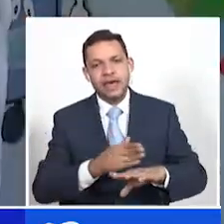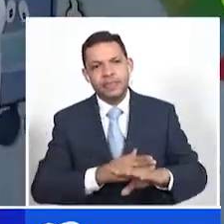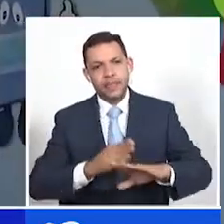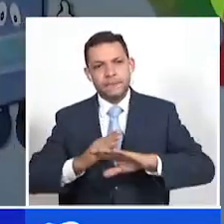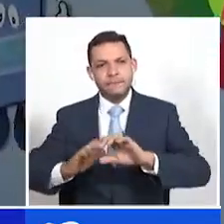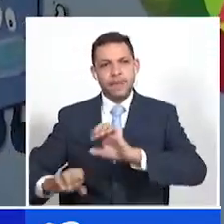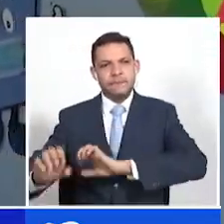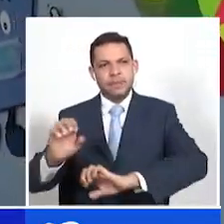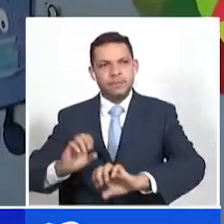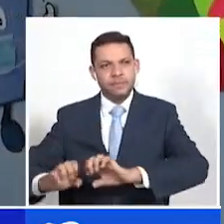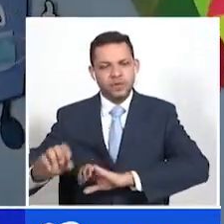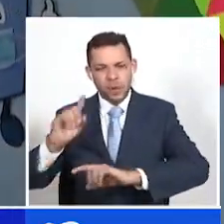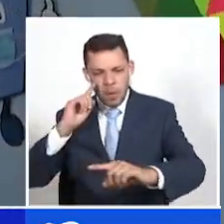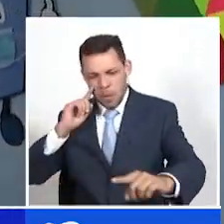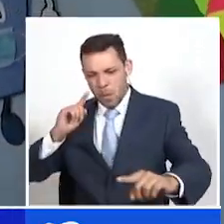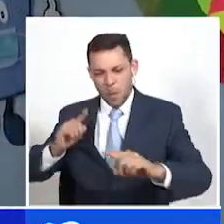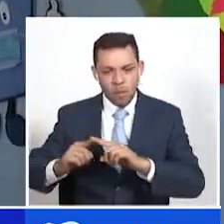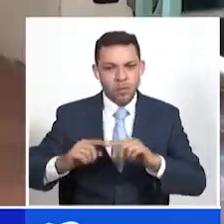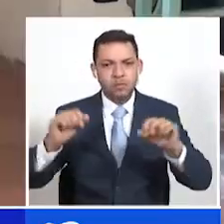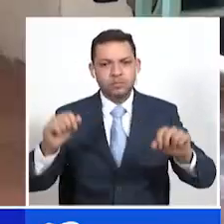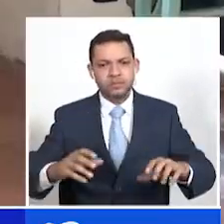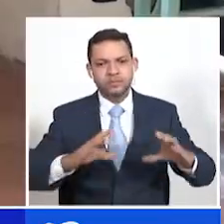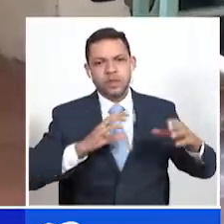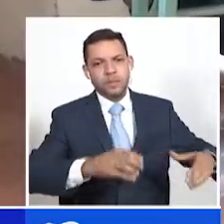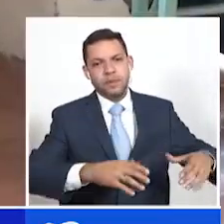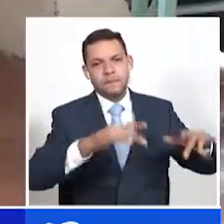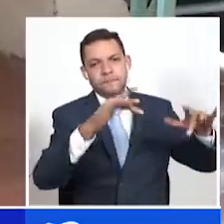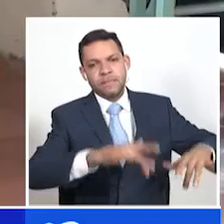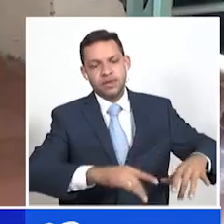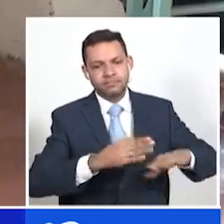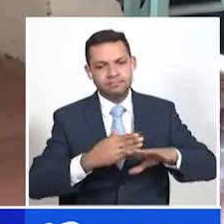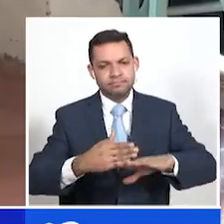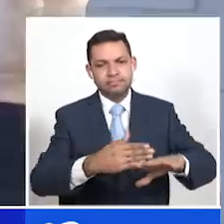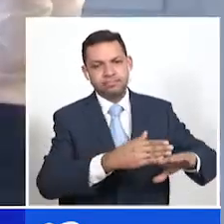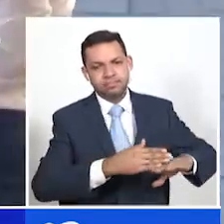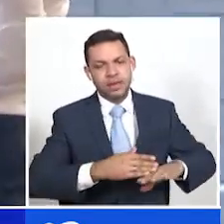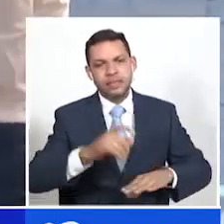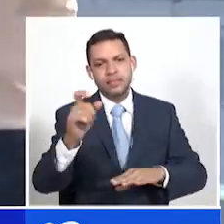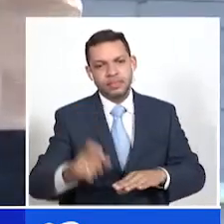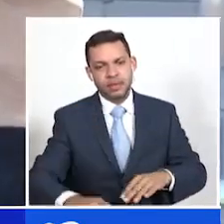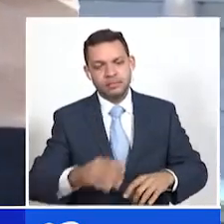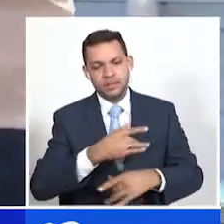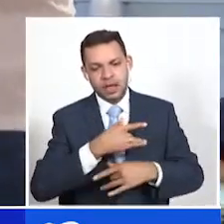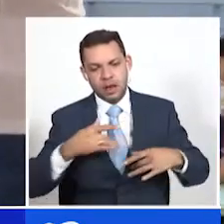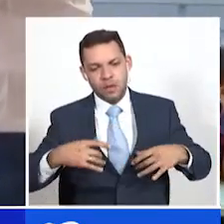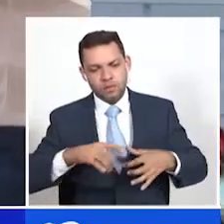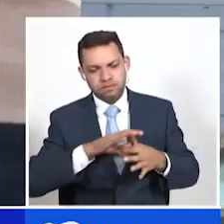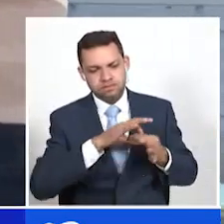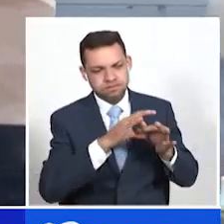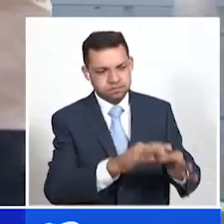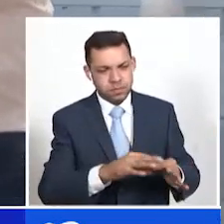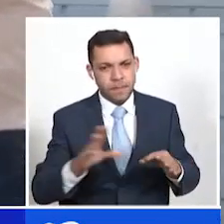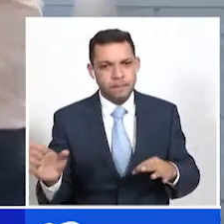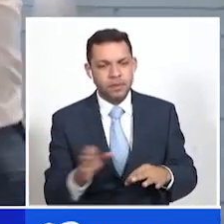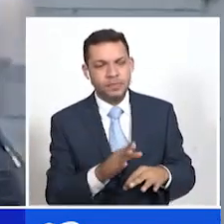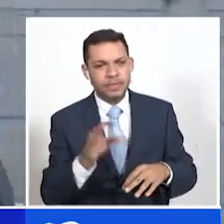el objetivo siempre ha sido un regreso a clase seguro y con todas las garantías. Por eso se evaluará el comportamiento del virus por estos días y